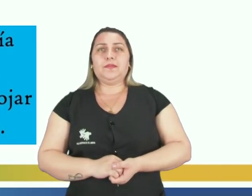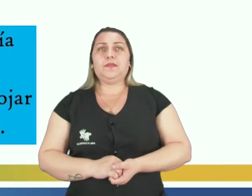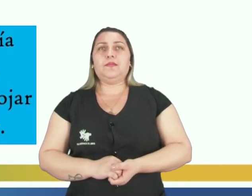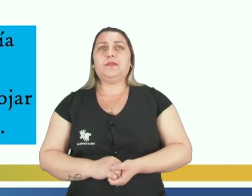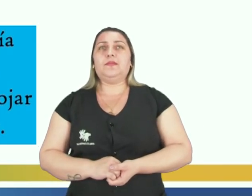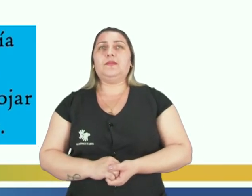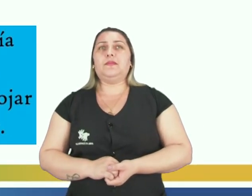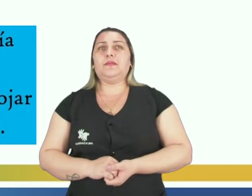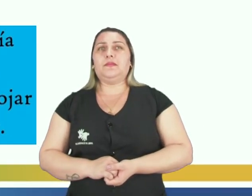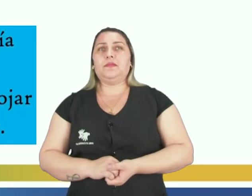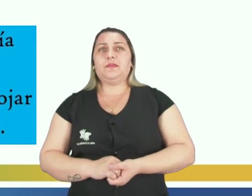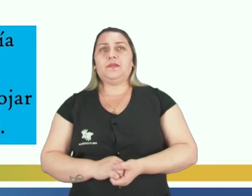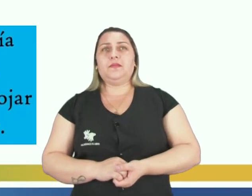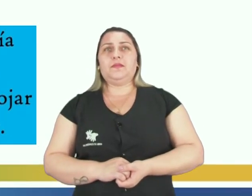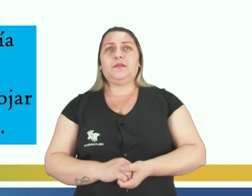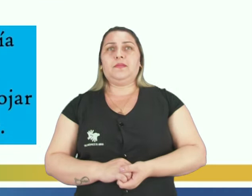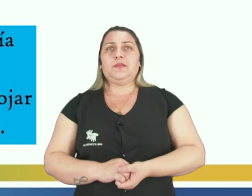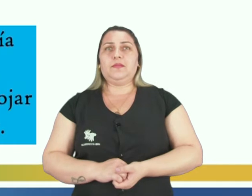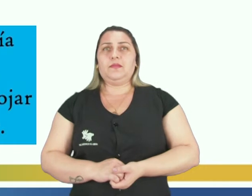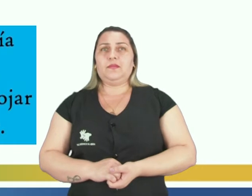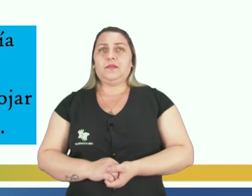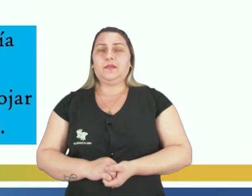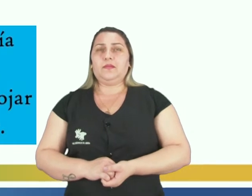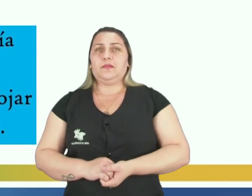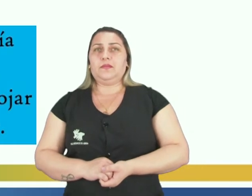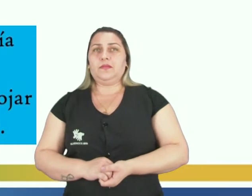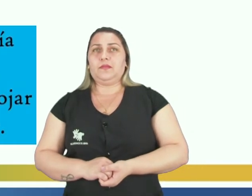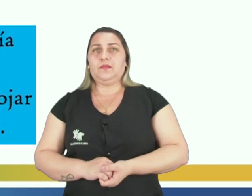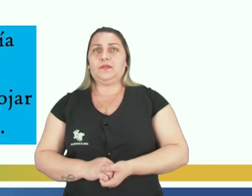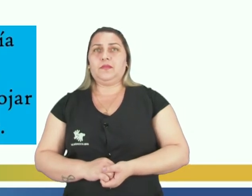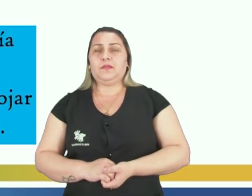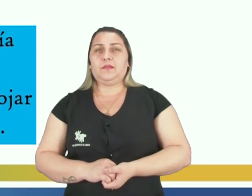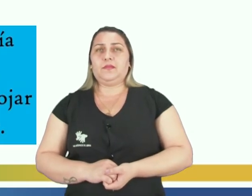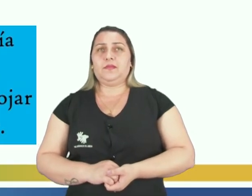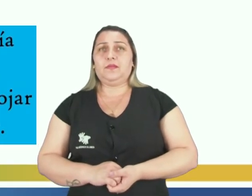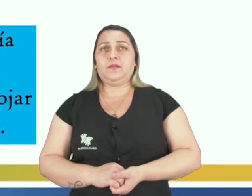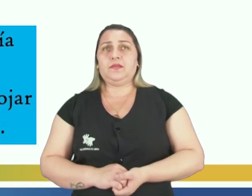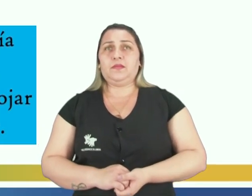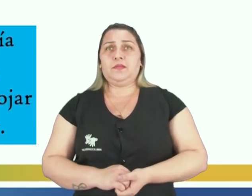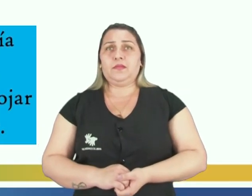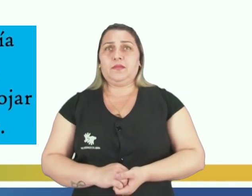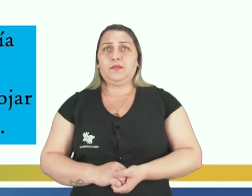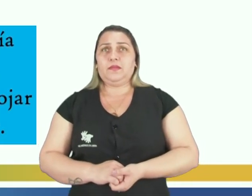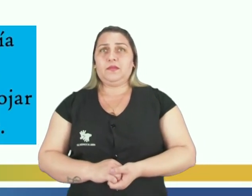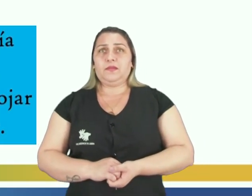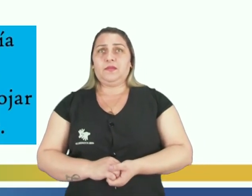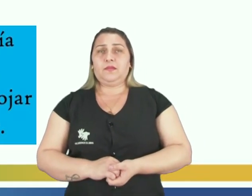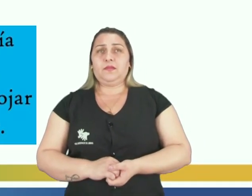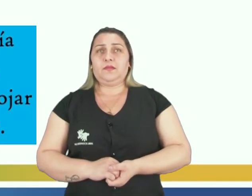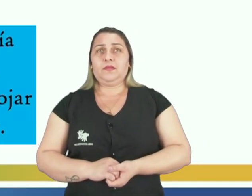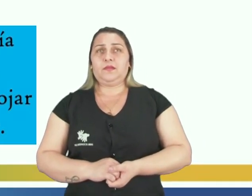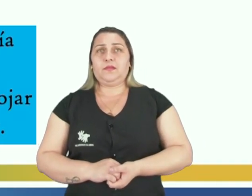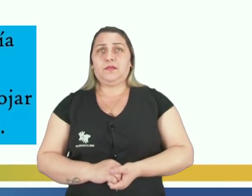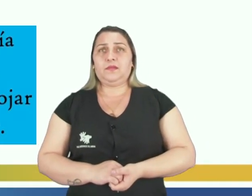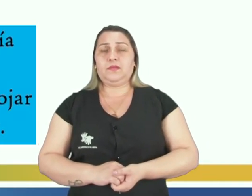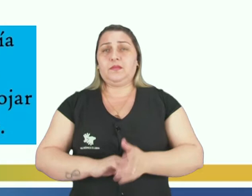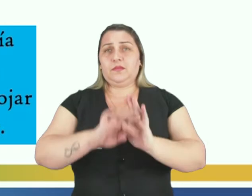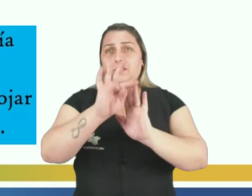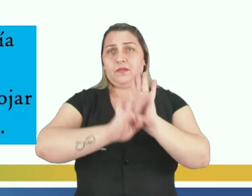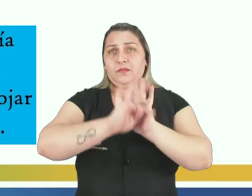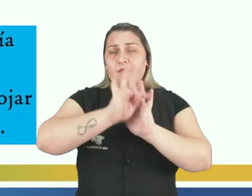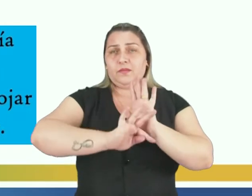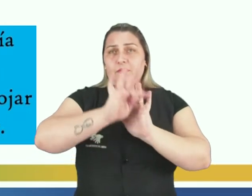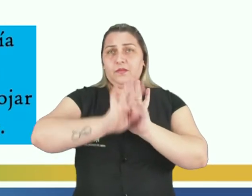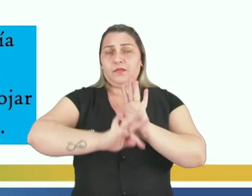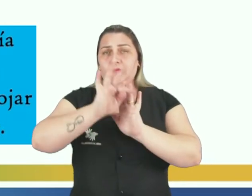no lloras, tampoco yo lloro, ¿sí? Con el cheísmo reilado sería yo lloro